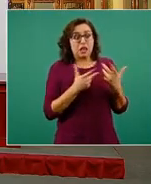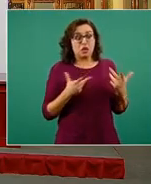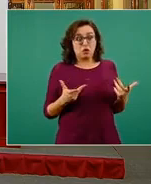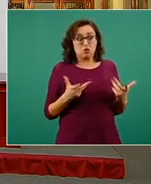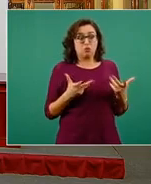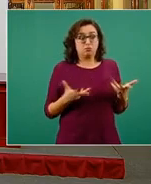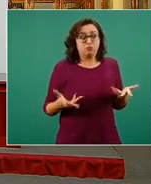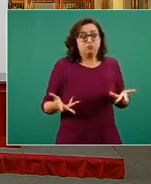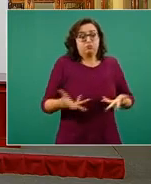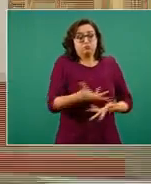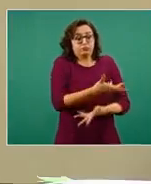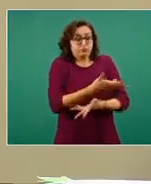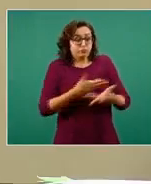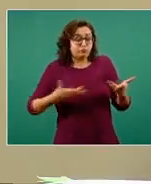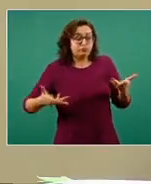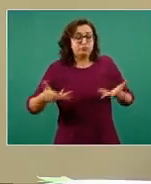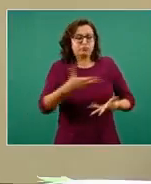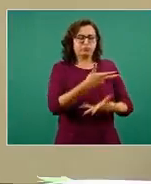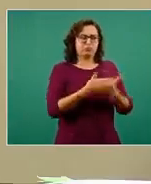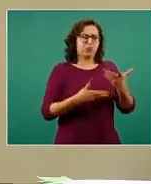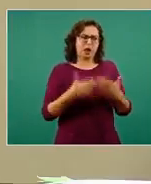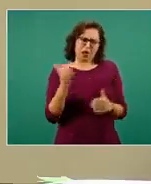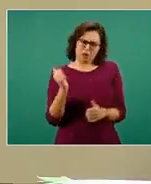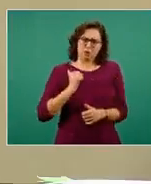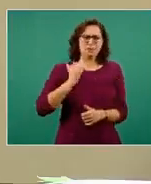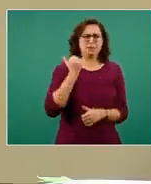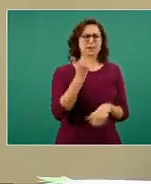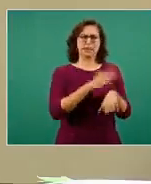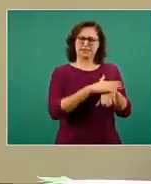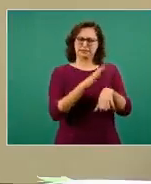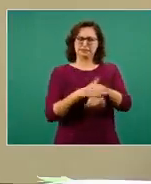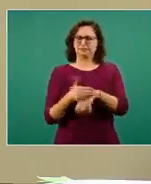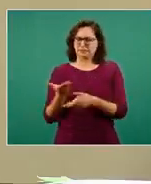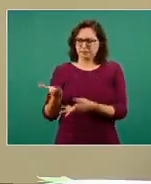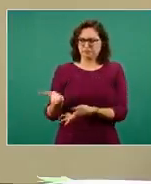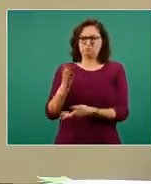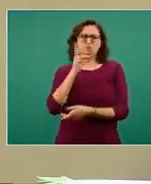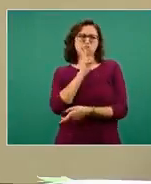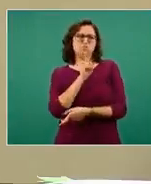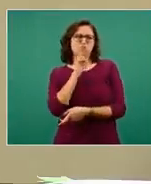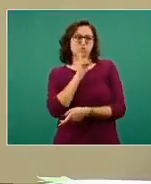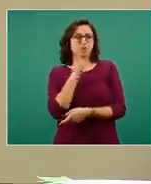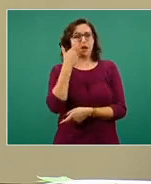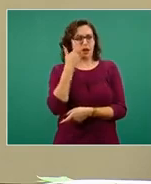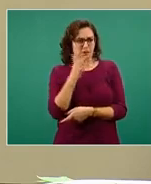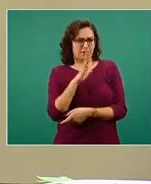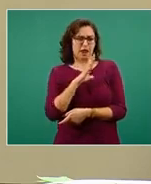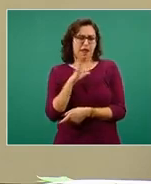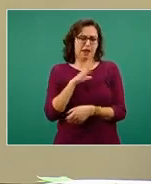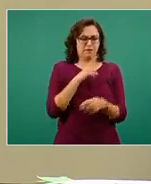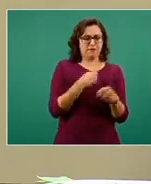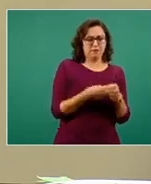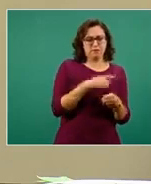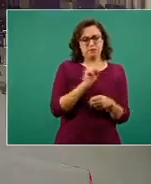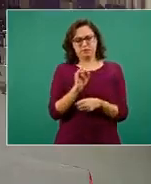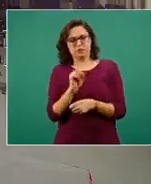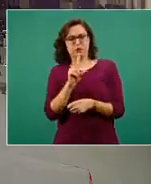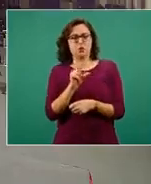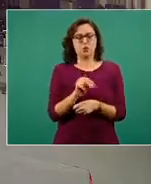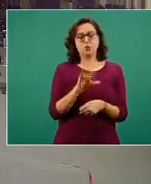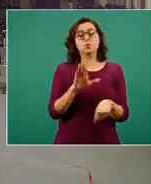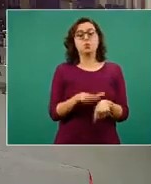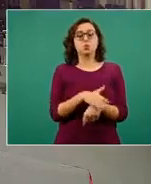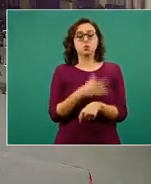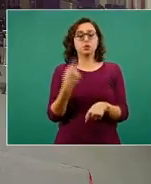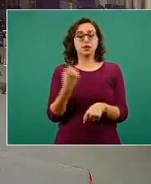núcleo habitual de convivencia, pues los hemos estado invitando para que vayan a hacerse una prueba, porque